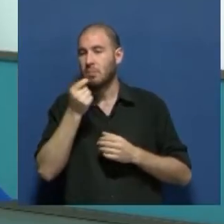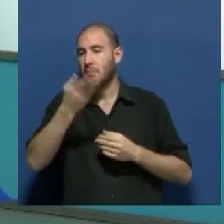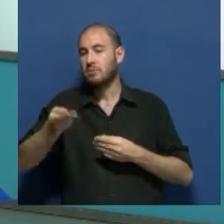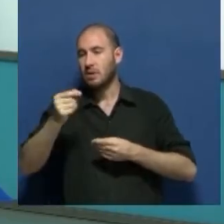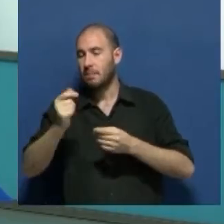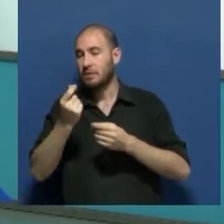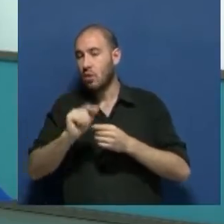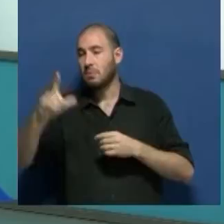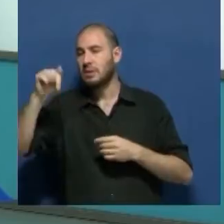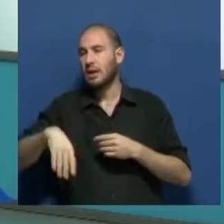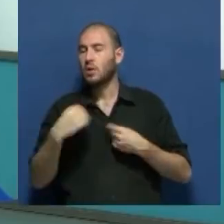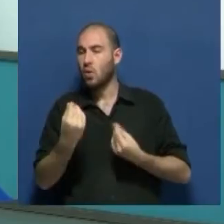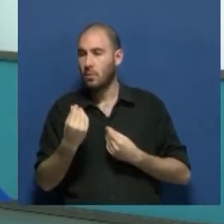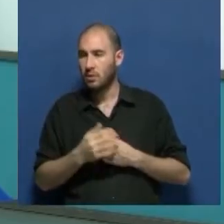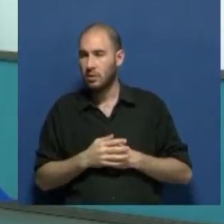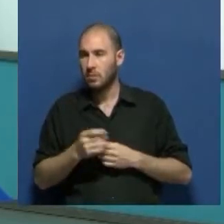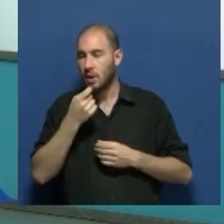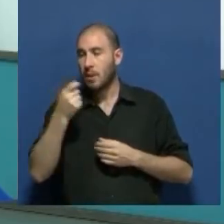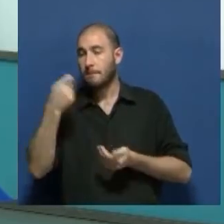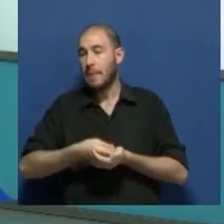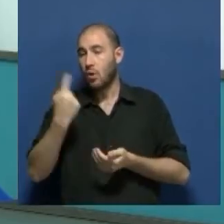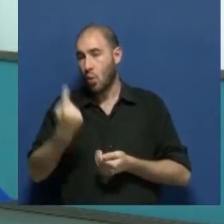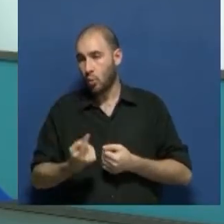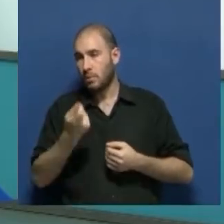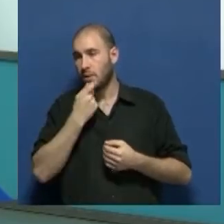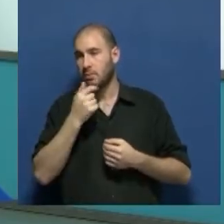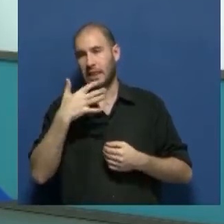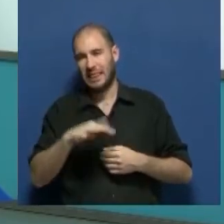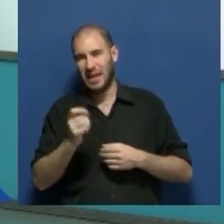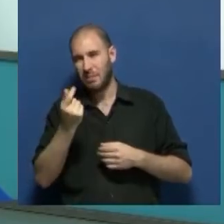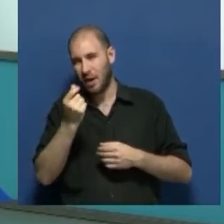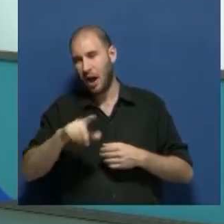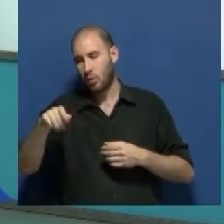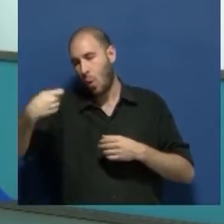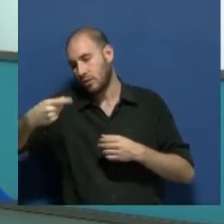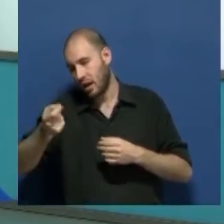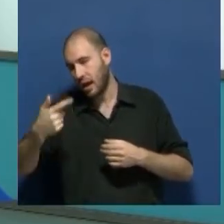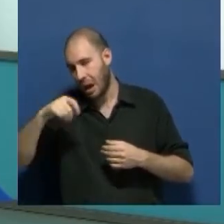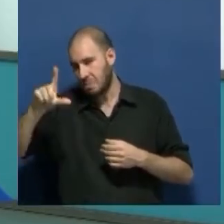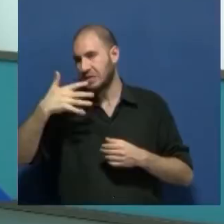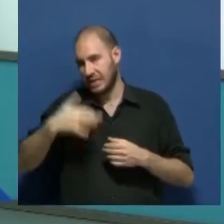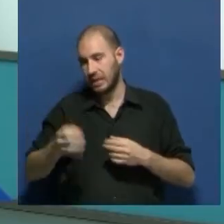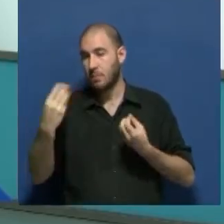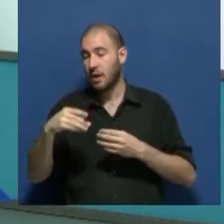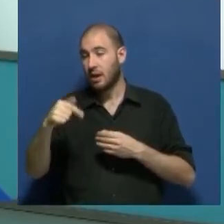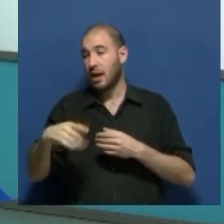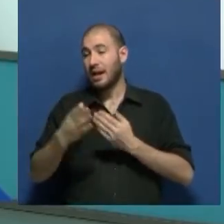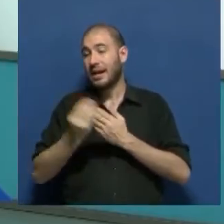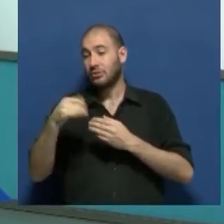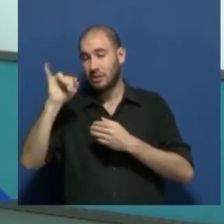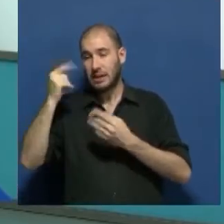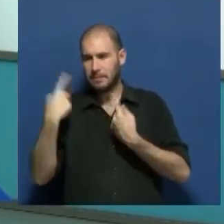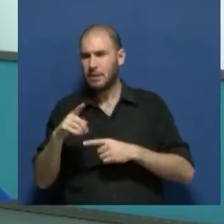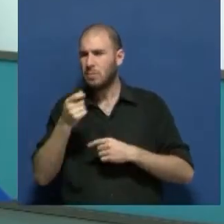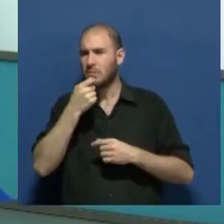comerciantes aumentando los precios en el pago contado? Digamos, porque se entiende el aumentarlo en el pago en cuotas, toda vez de poder solventar nuevamente el costo de financiación,